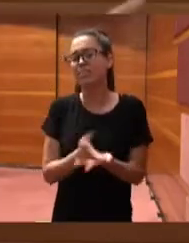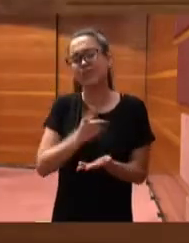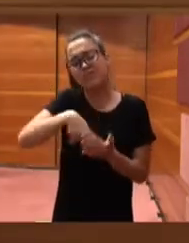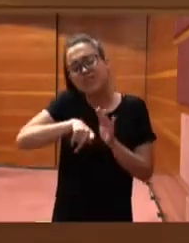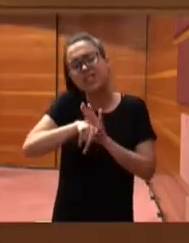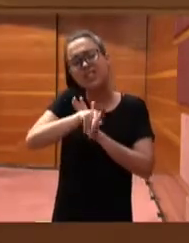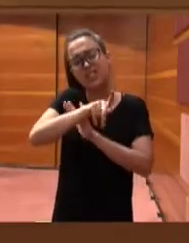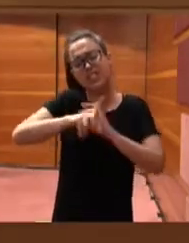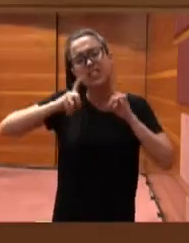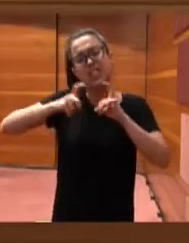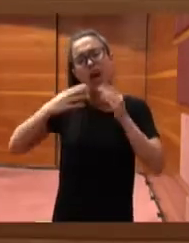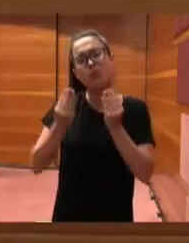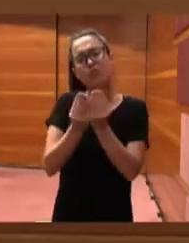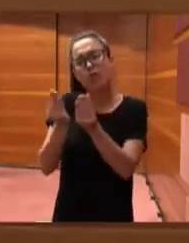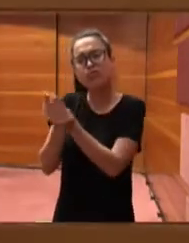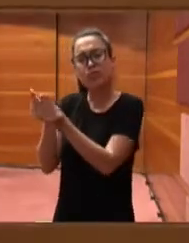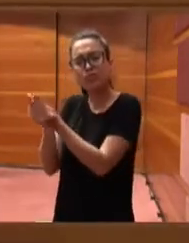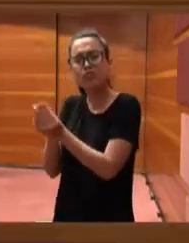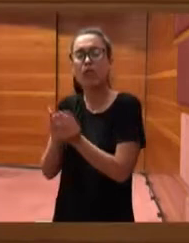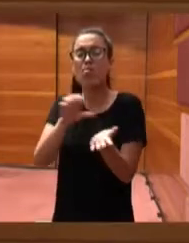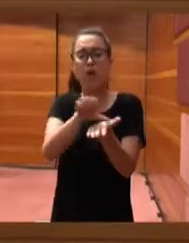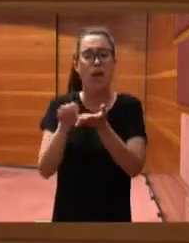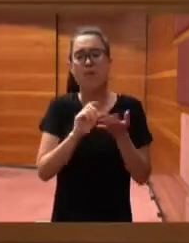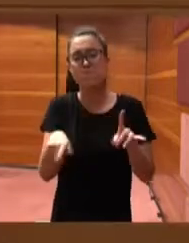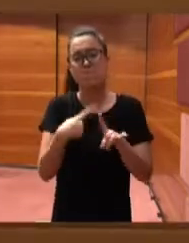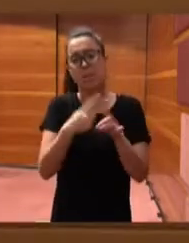avanzar conjuntamente, administración y ciudadanía, en esa dirección. Mille esker.